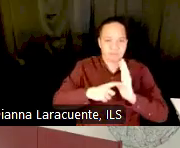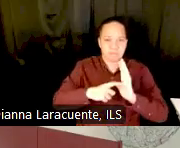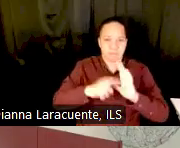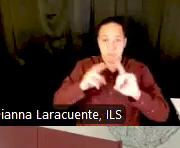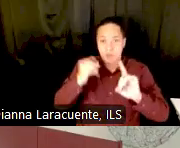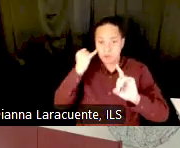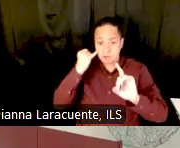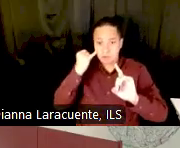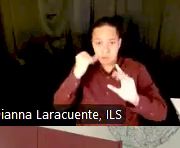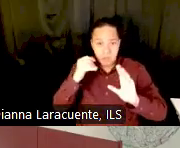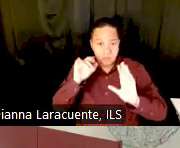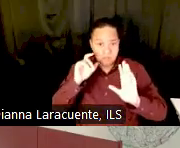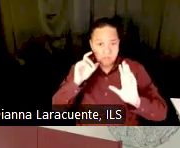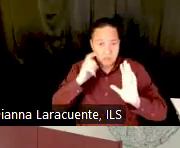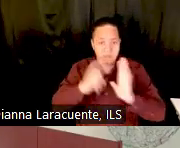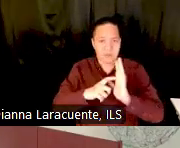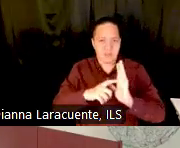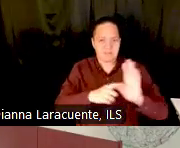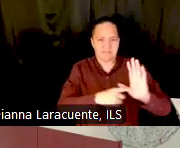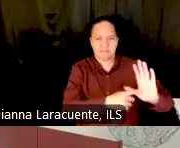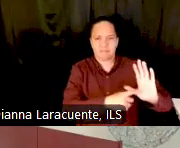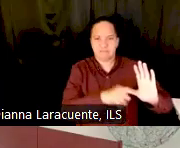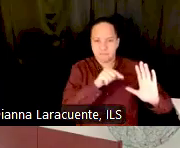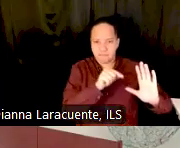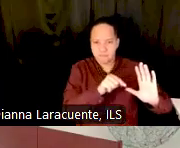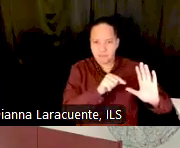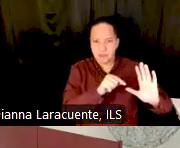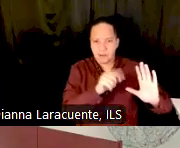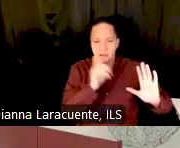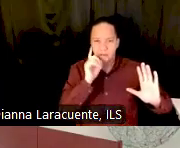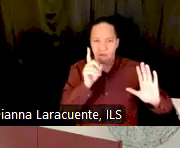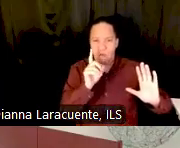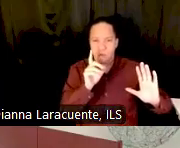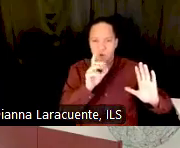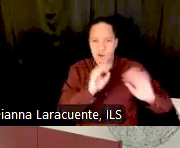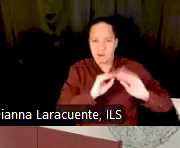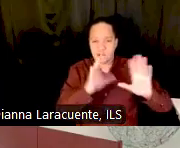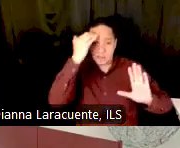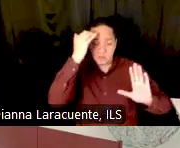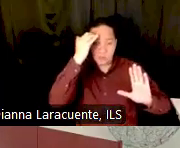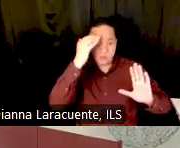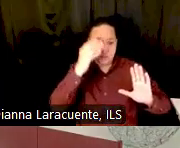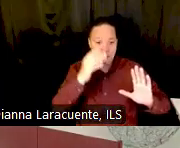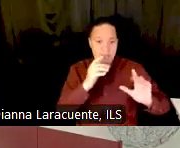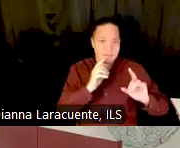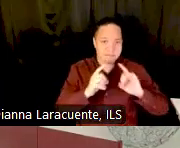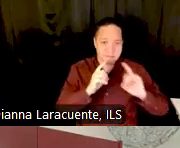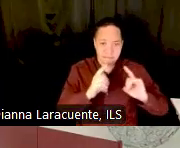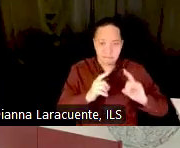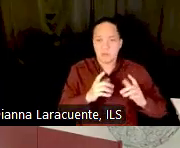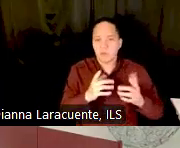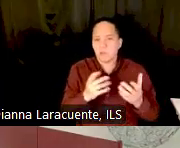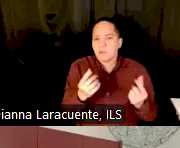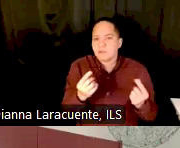a identificar señales, ¿verdad?, desde el punto de vista para aclarar el conocimiento en esta conversación, pues tendríamos